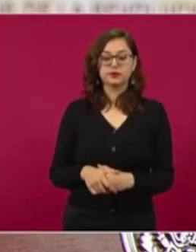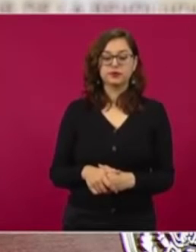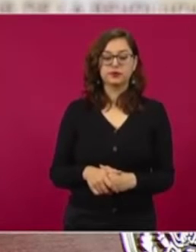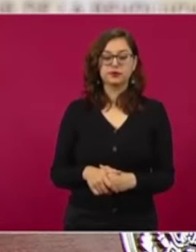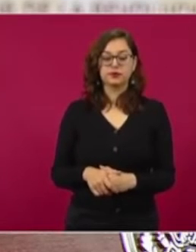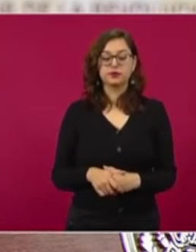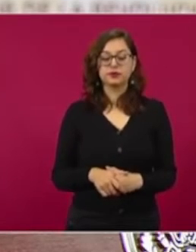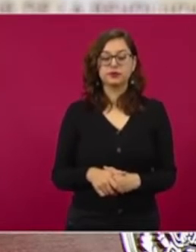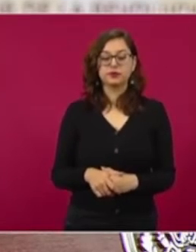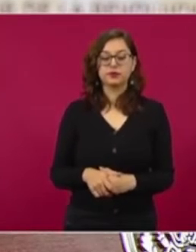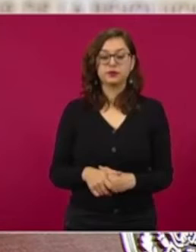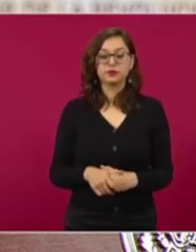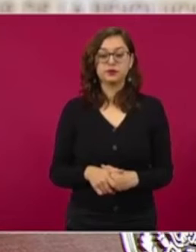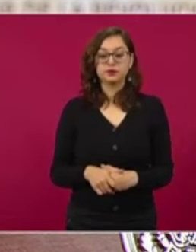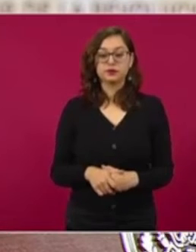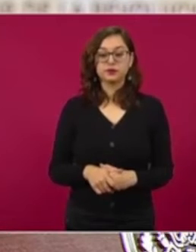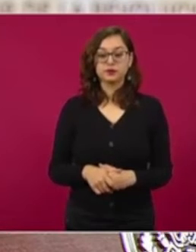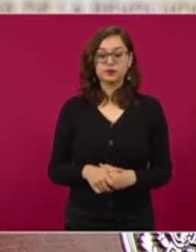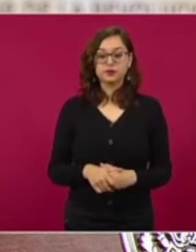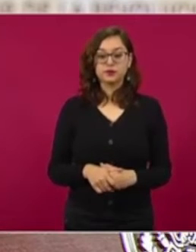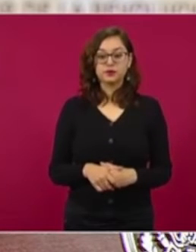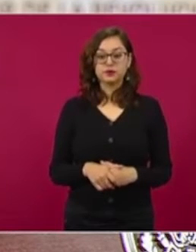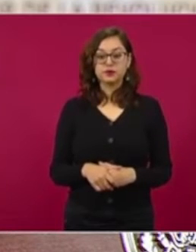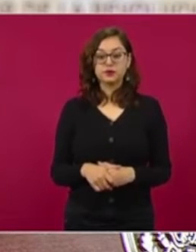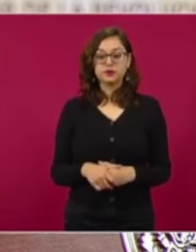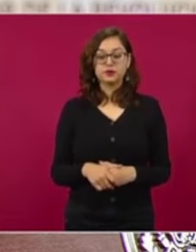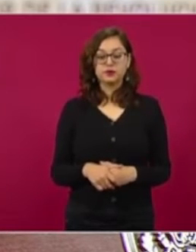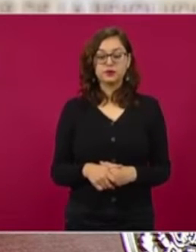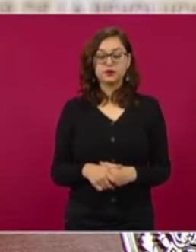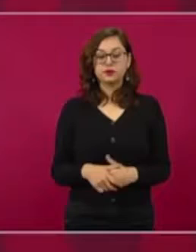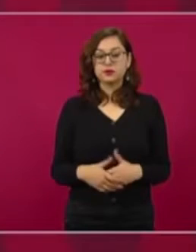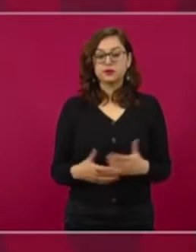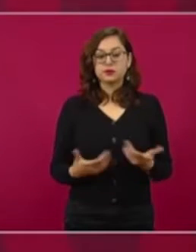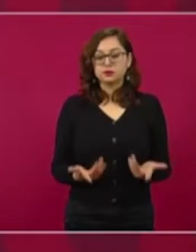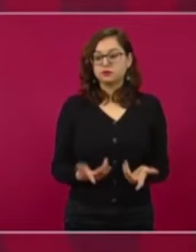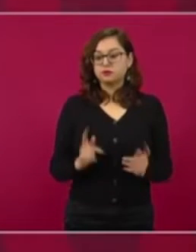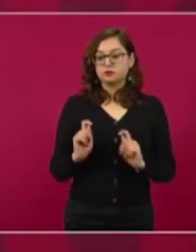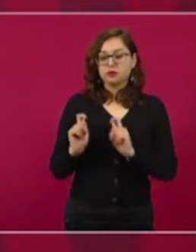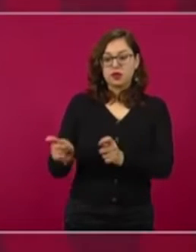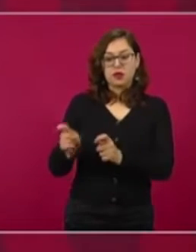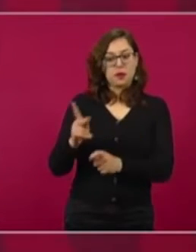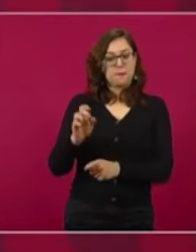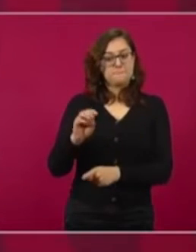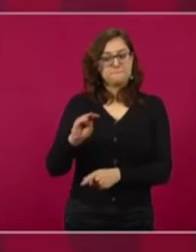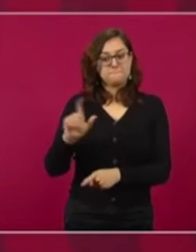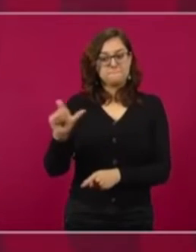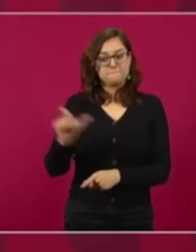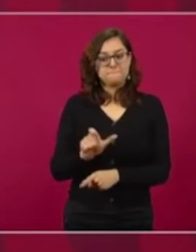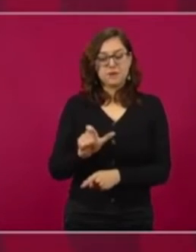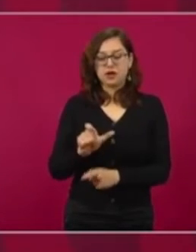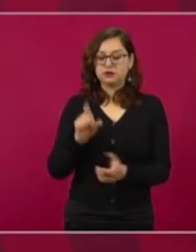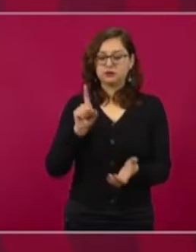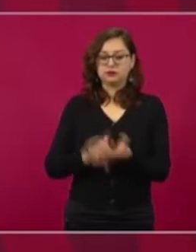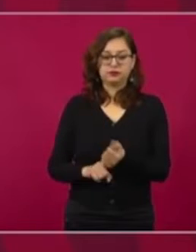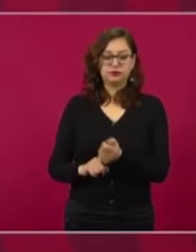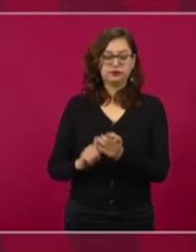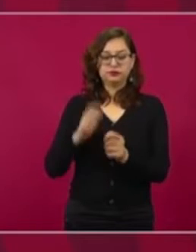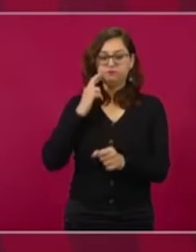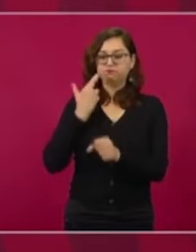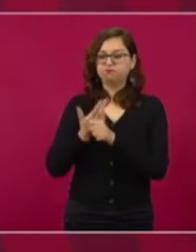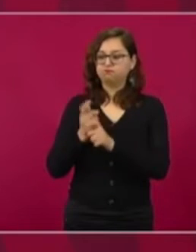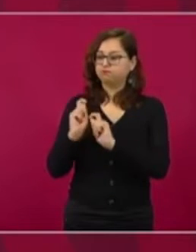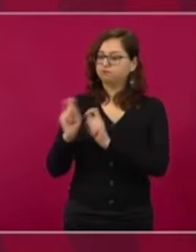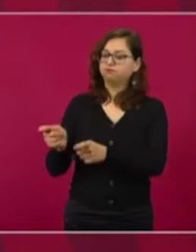Pemex va a manejar la refinería, se va a mantener el